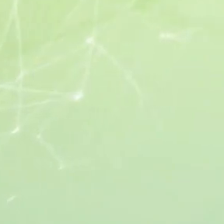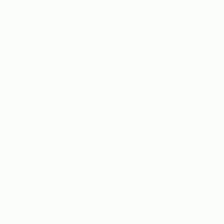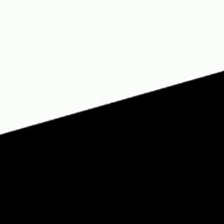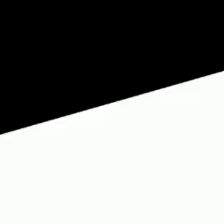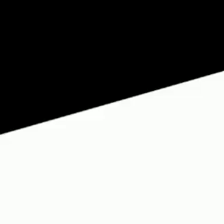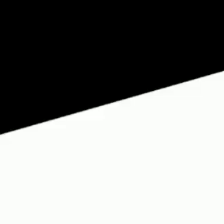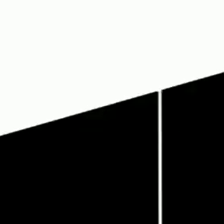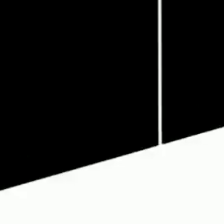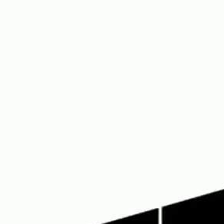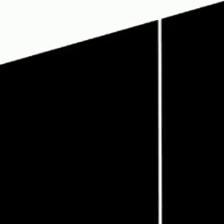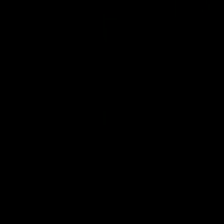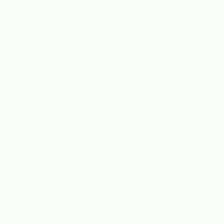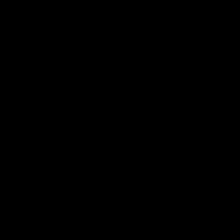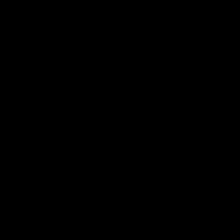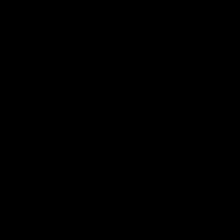i